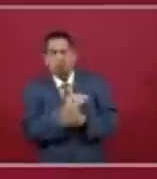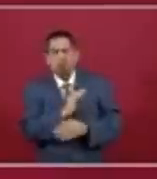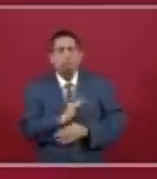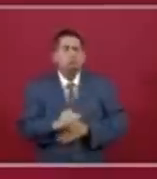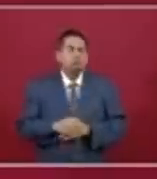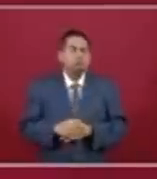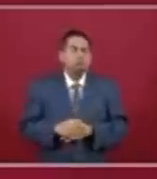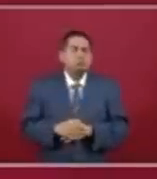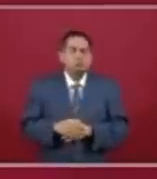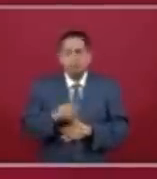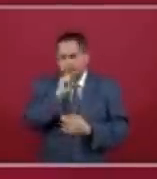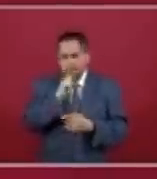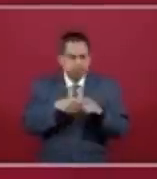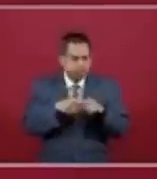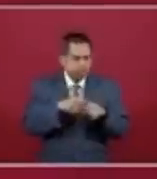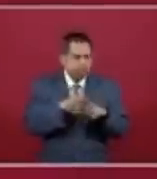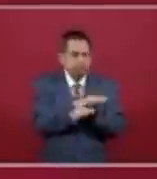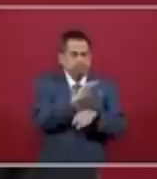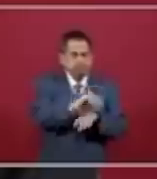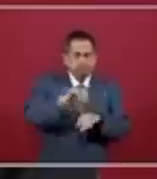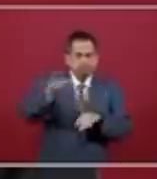reubicarlos en sus estados.